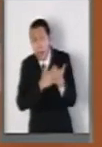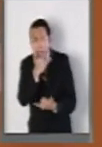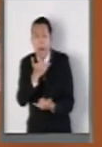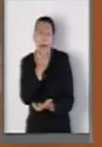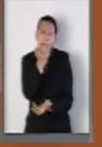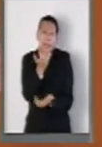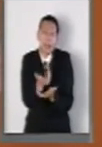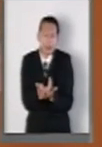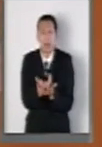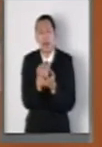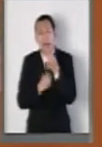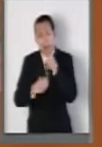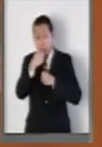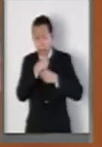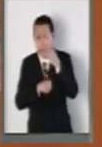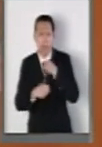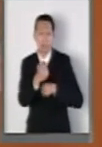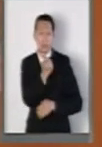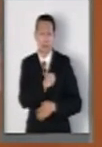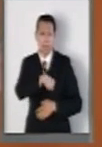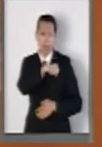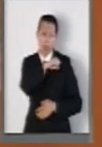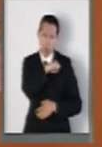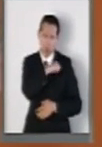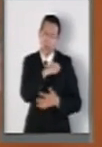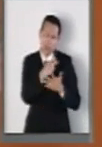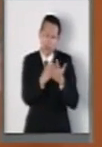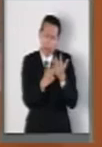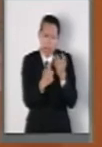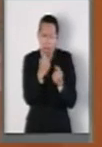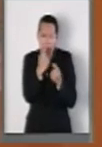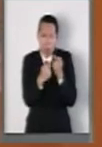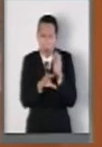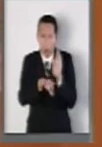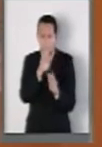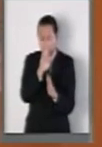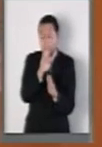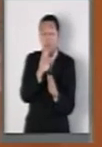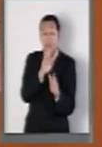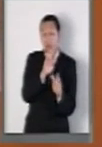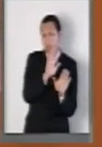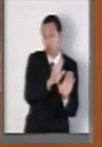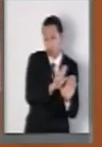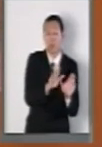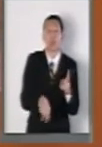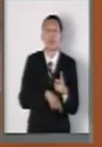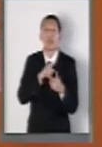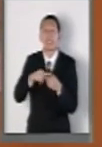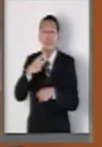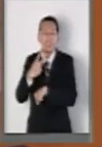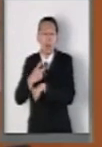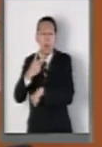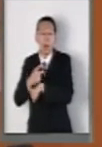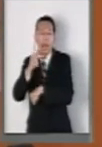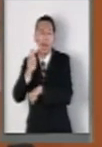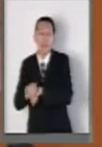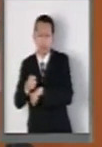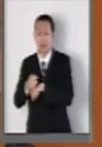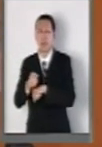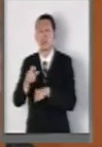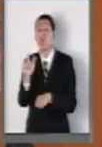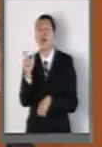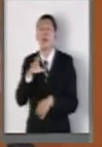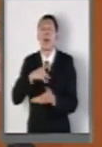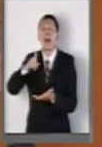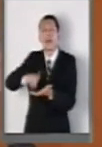y a la salud, por mencionar algunos. Los secundarios son aquellos que el legislador reconoce en las normas para